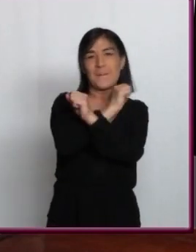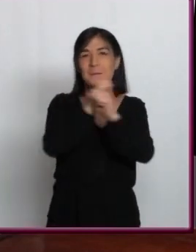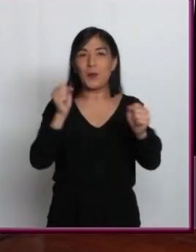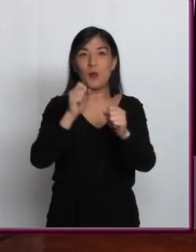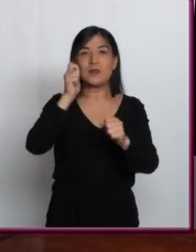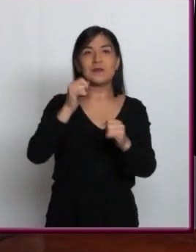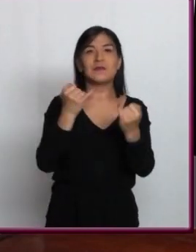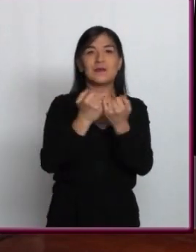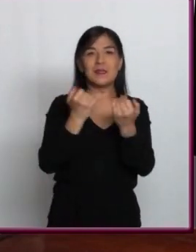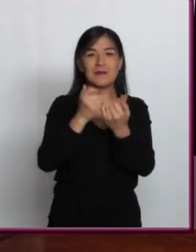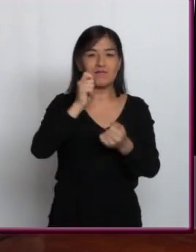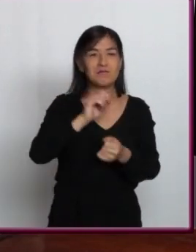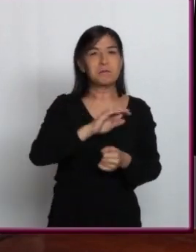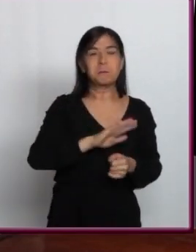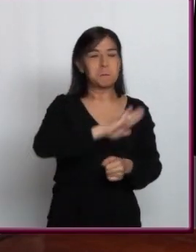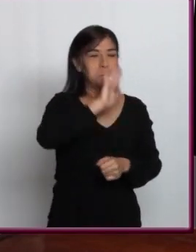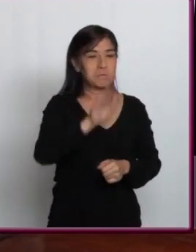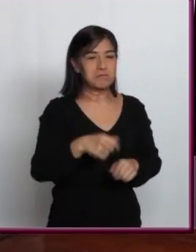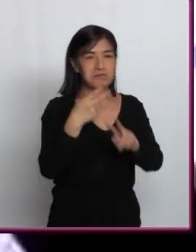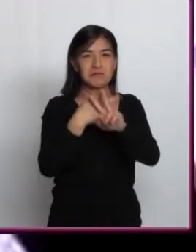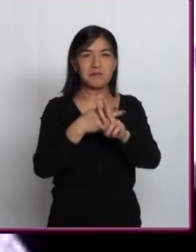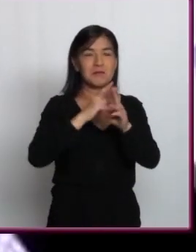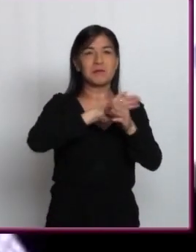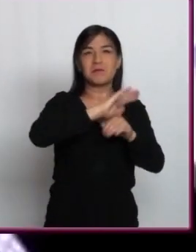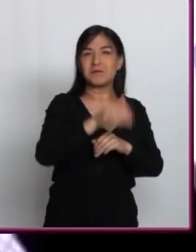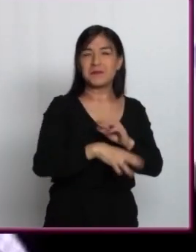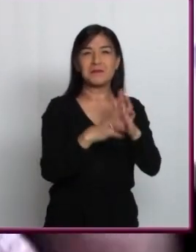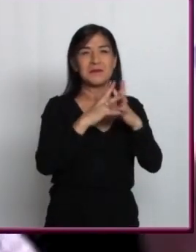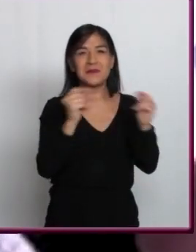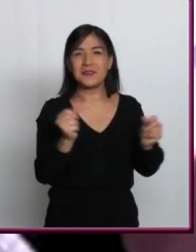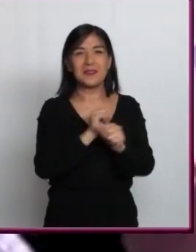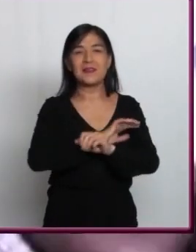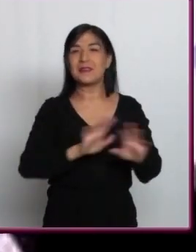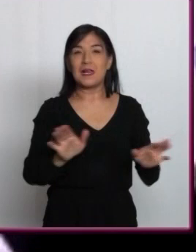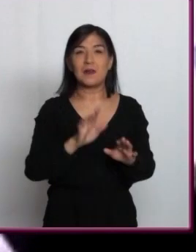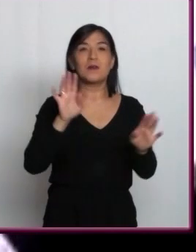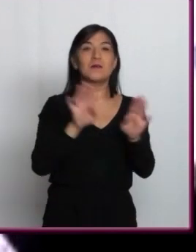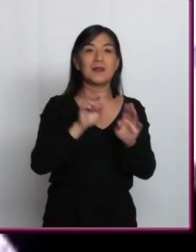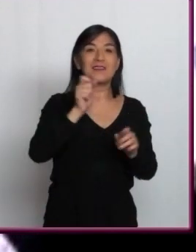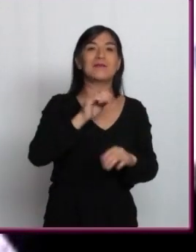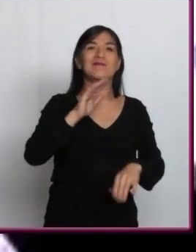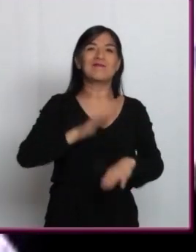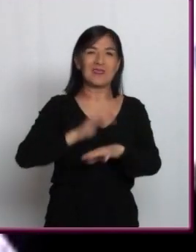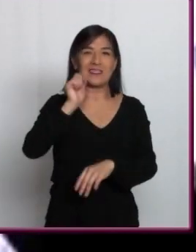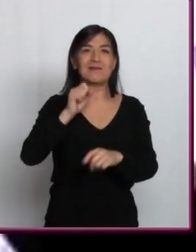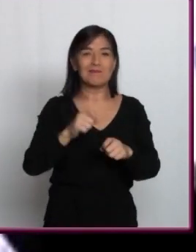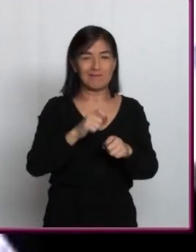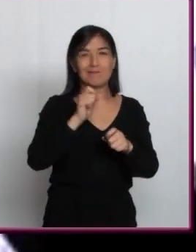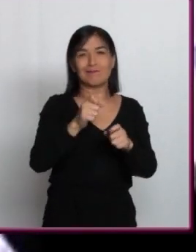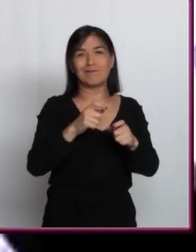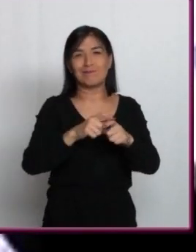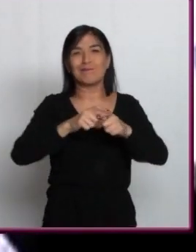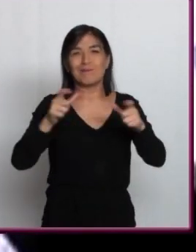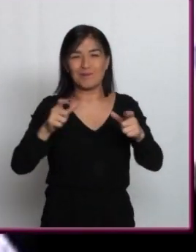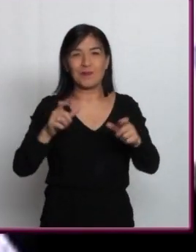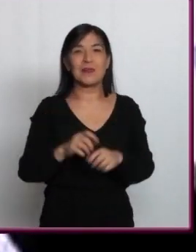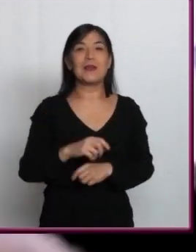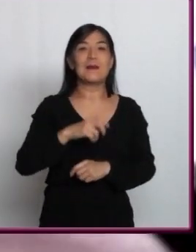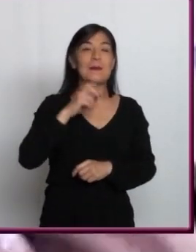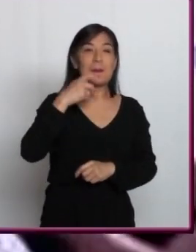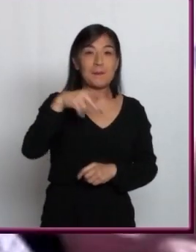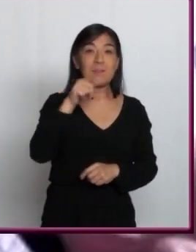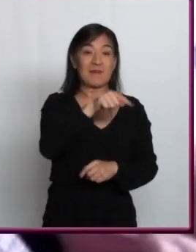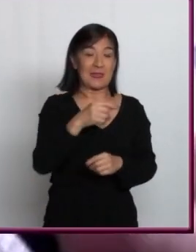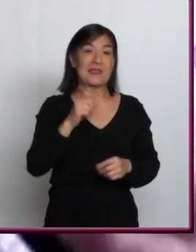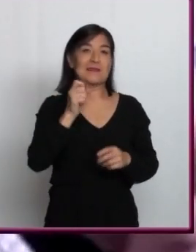la muerte de una estrellas muy masivas. Esta estaba como 10 veces más masivas que nuestro Sol, ¿no? Esas estrellas